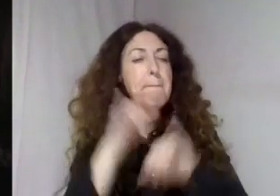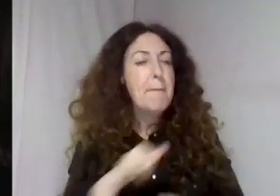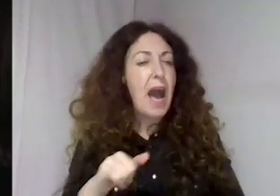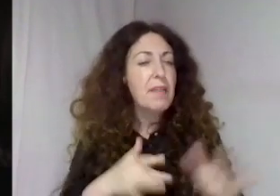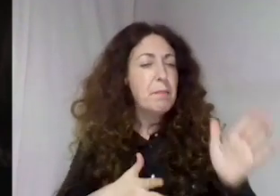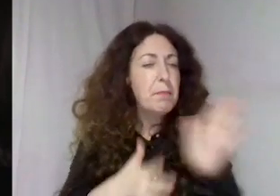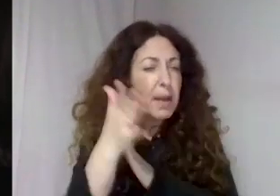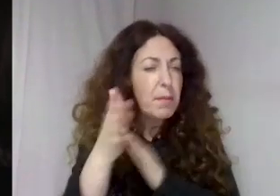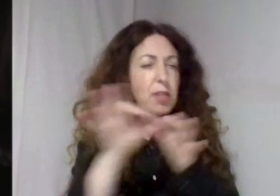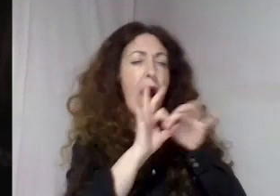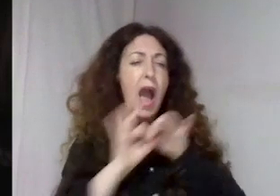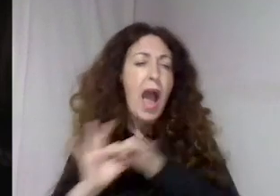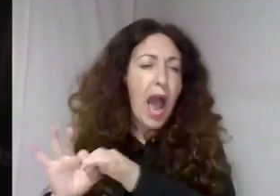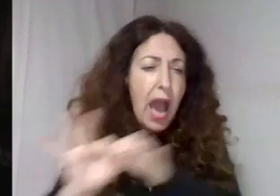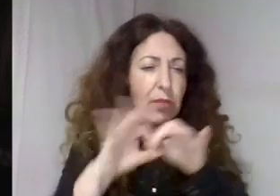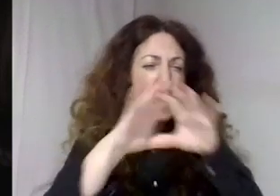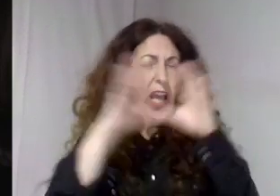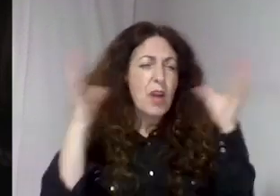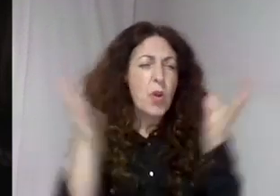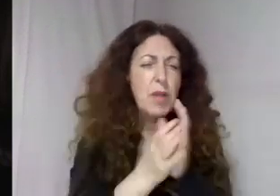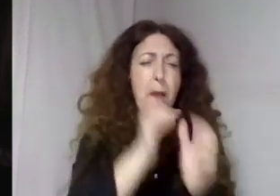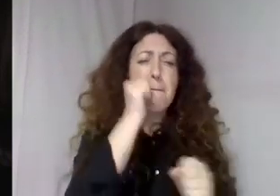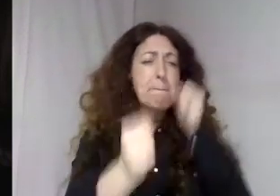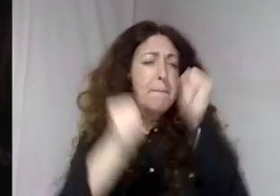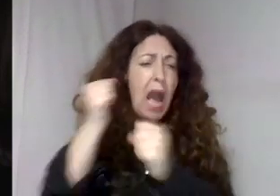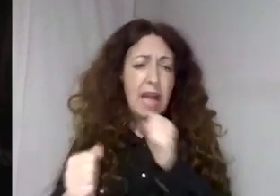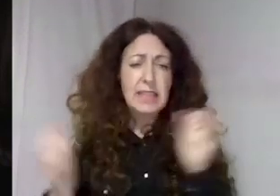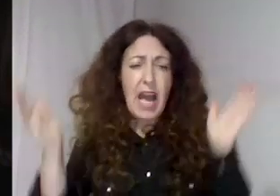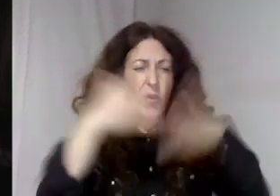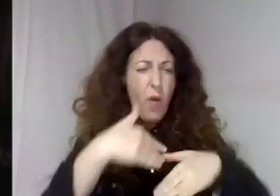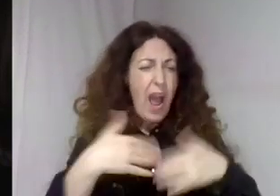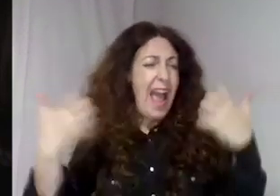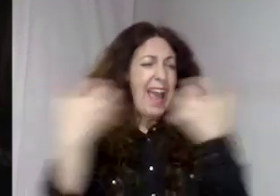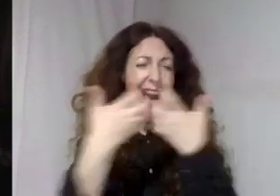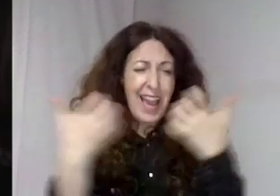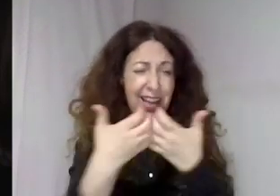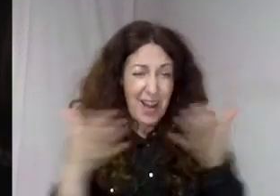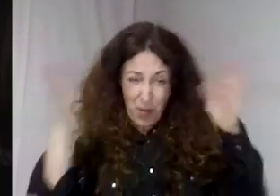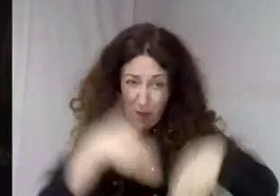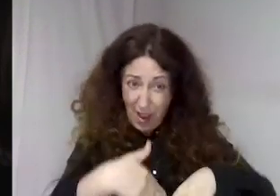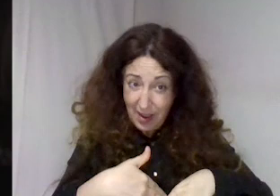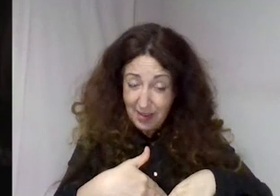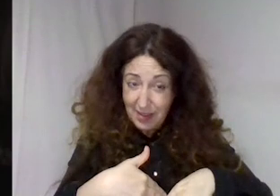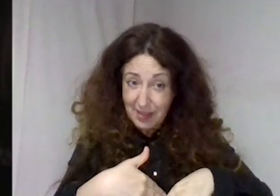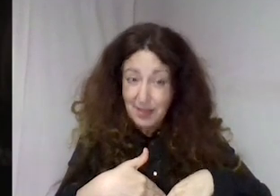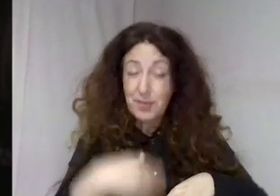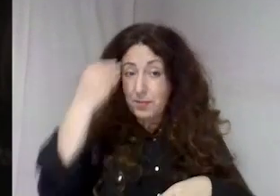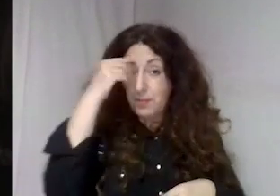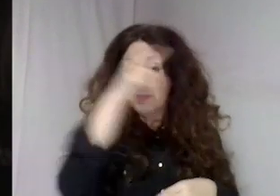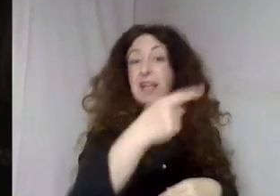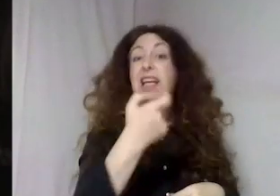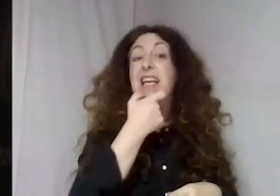perpetua? ¿Es posible una paz perpetua, una armonía universal en el mundo, que la gente no se mate, que no haya guerras,